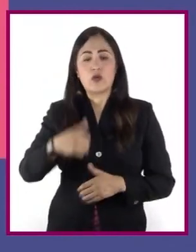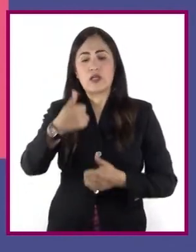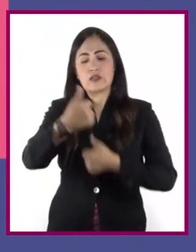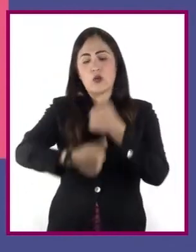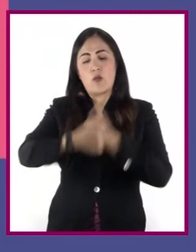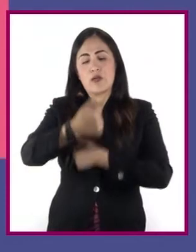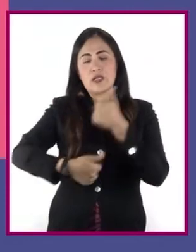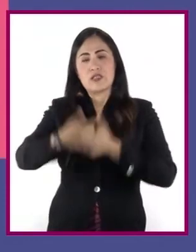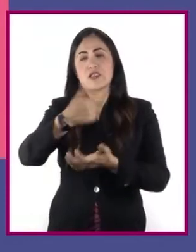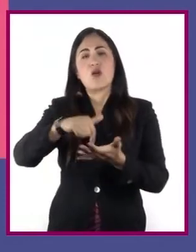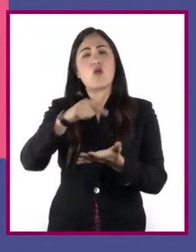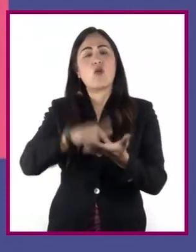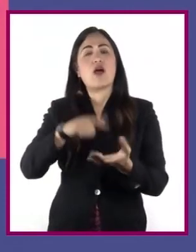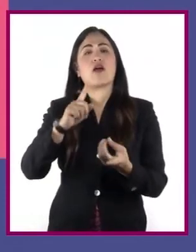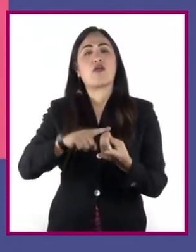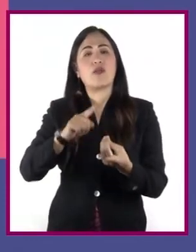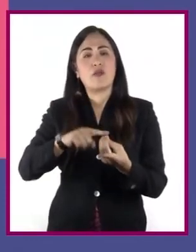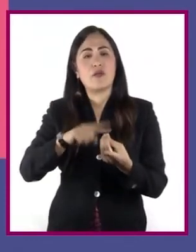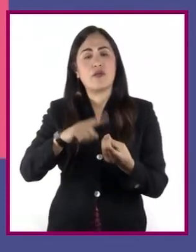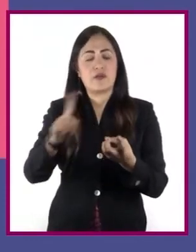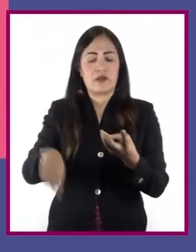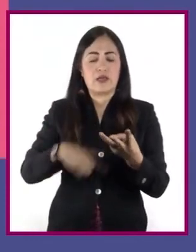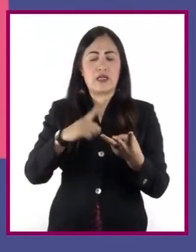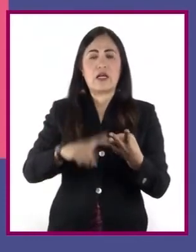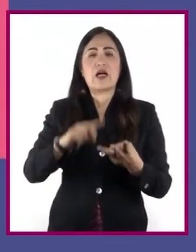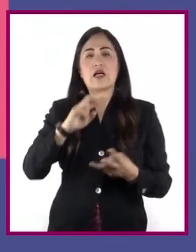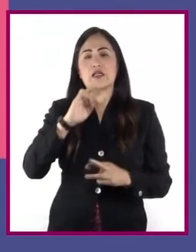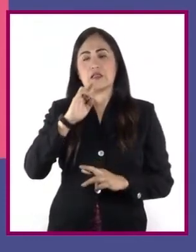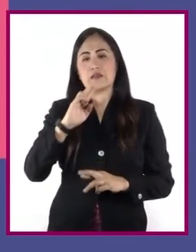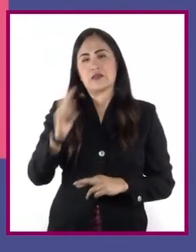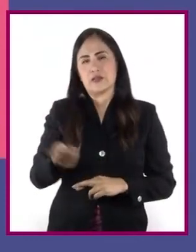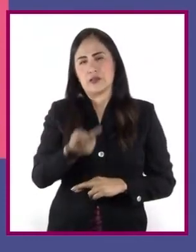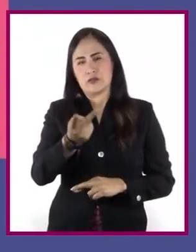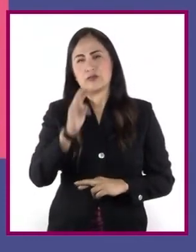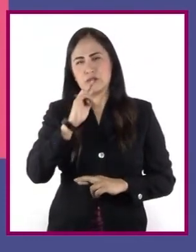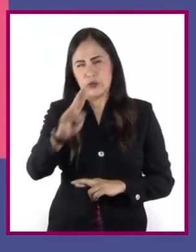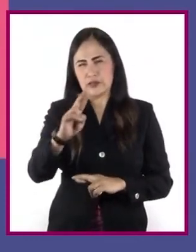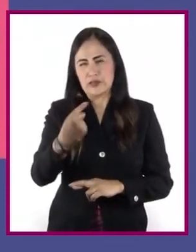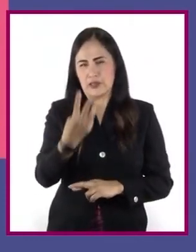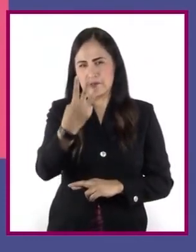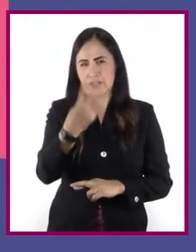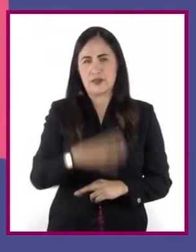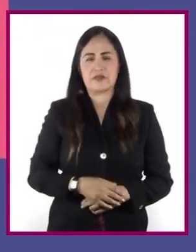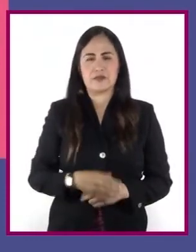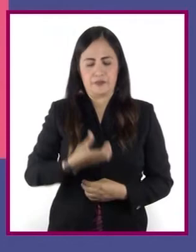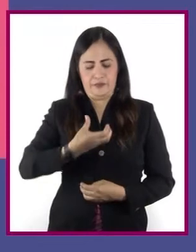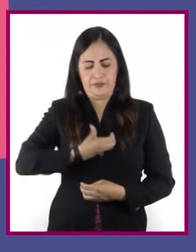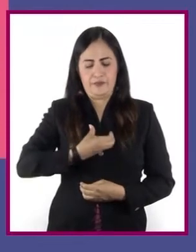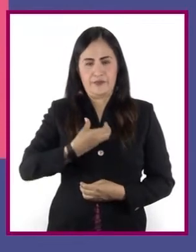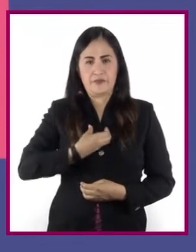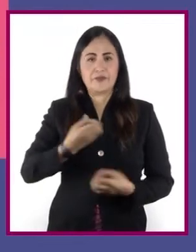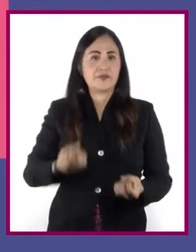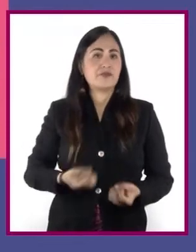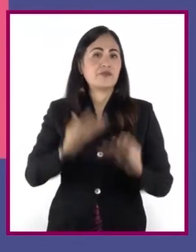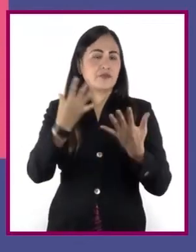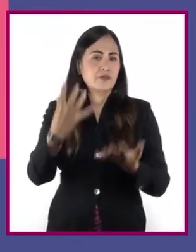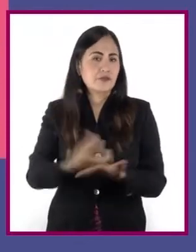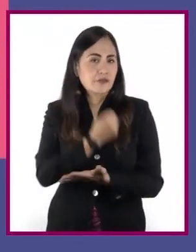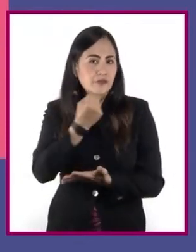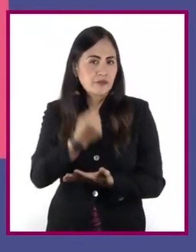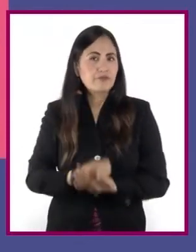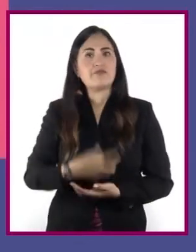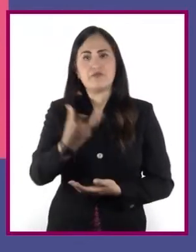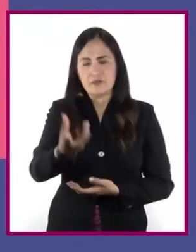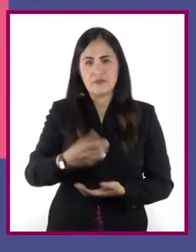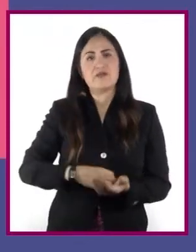competido. Y en la tercera respuesta de la cantidad de medallas que ha ganado y que la mayoría son